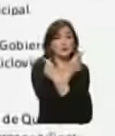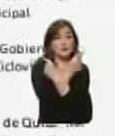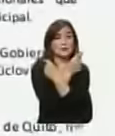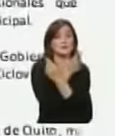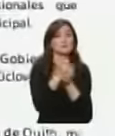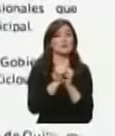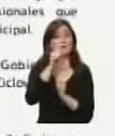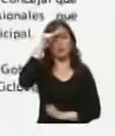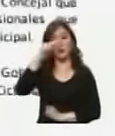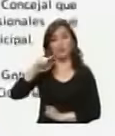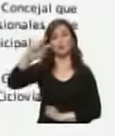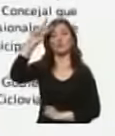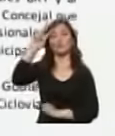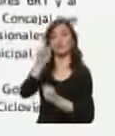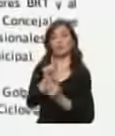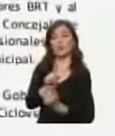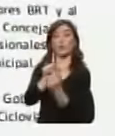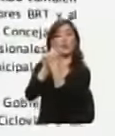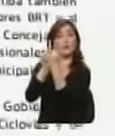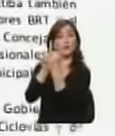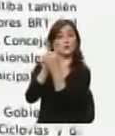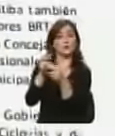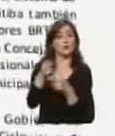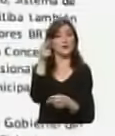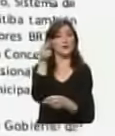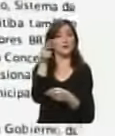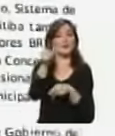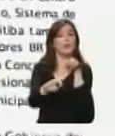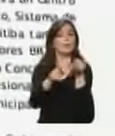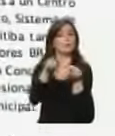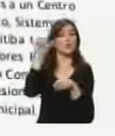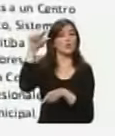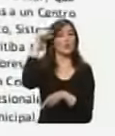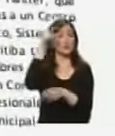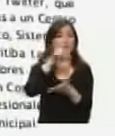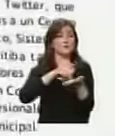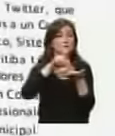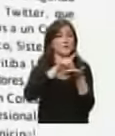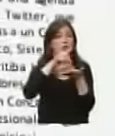y en México tuvo un encuentro con el ex jefe de gobierno del